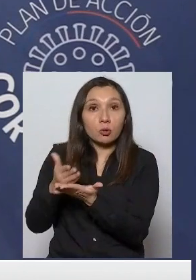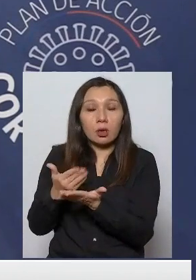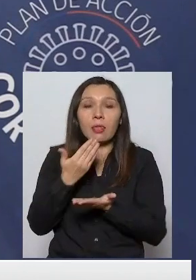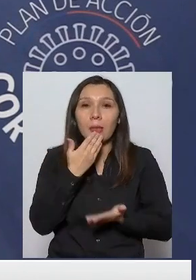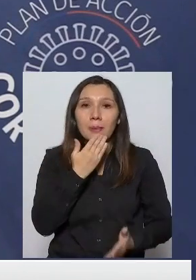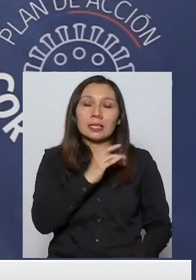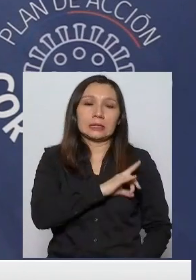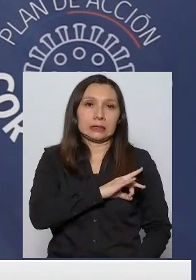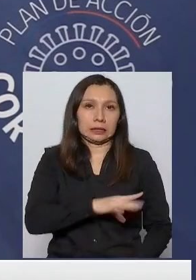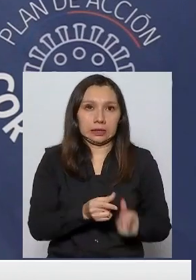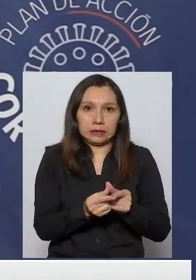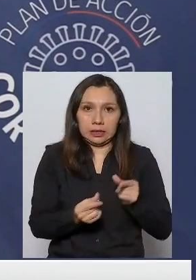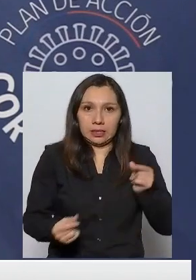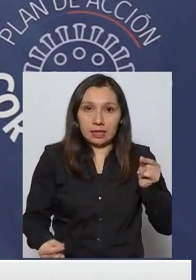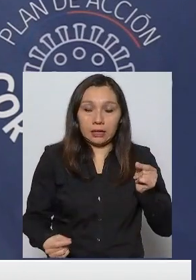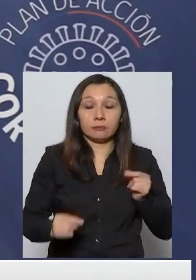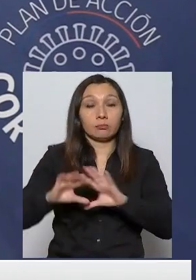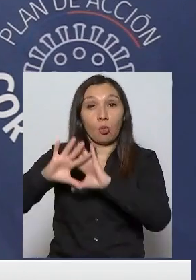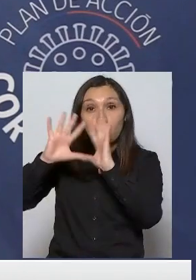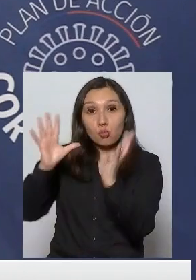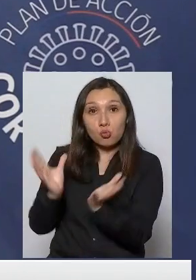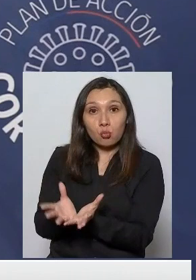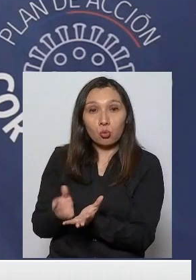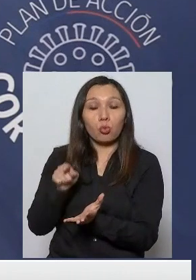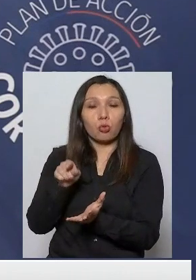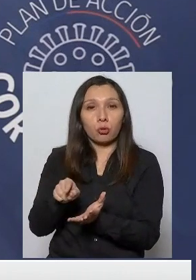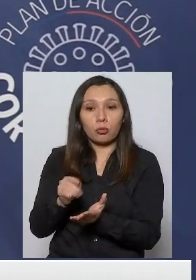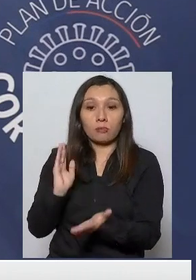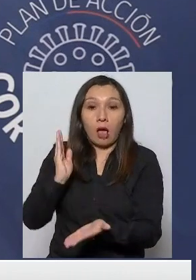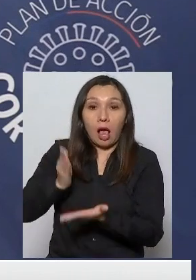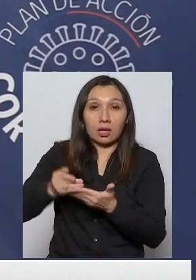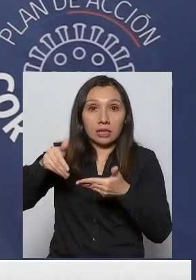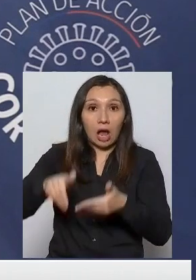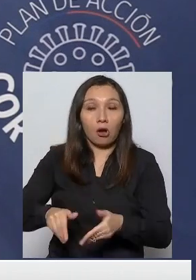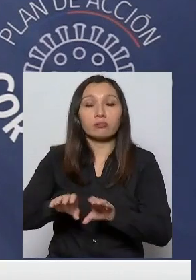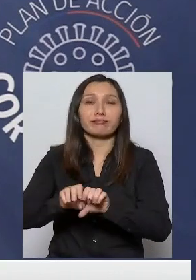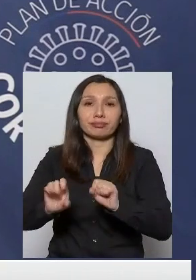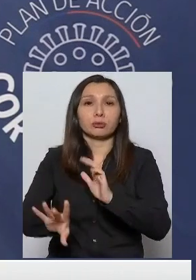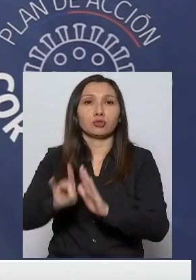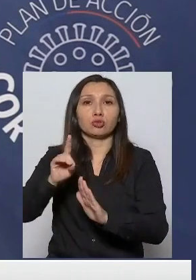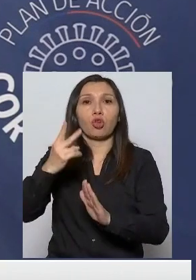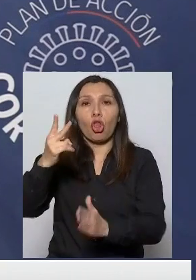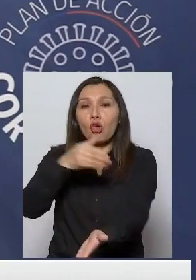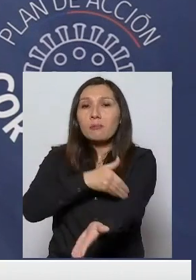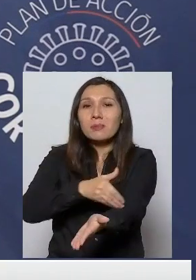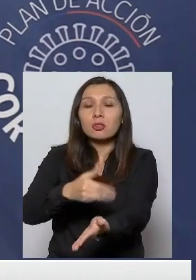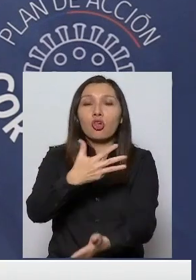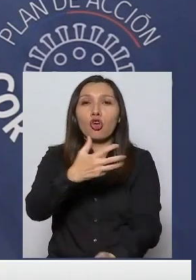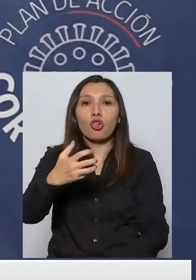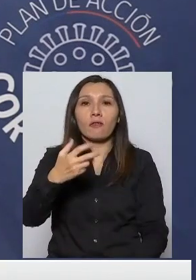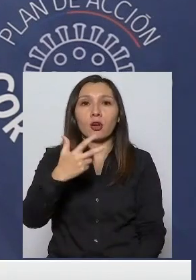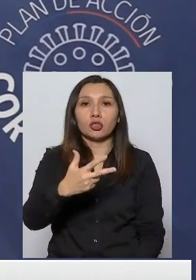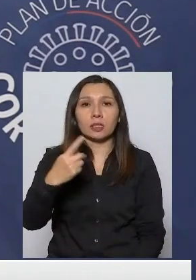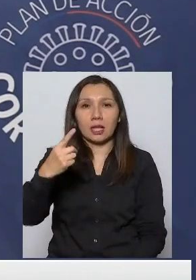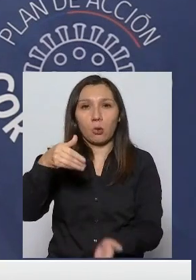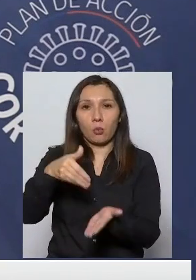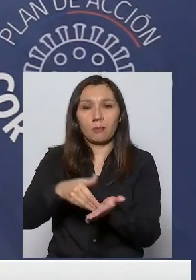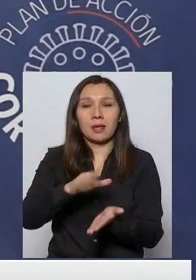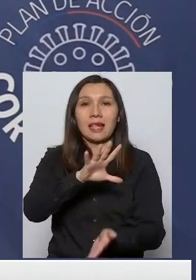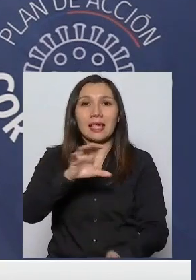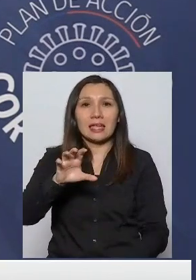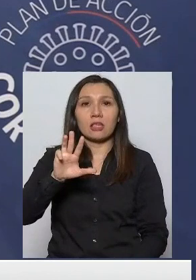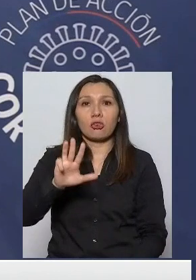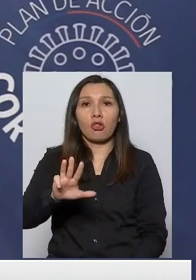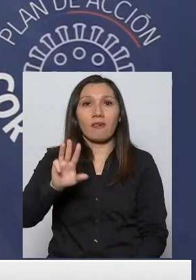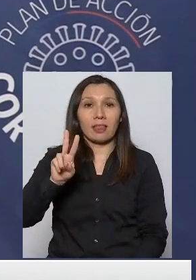nacional a nivel mundial al día de hoy se han confirmado 2 millones 981 mil